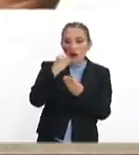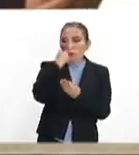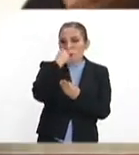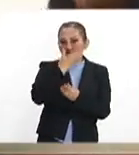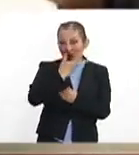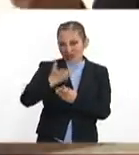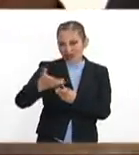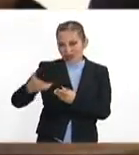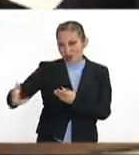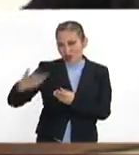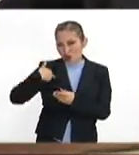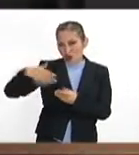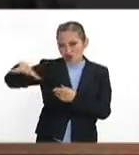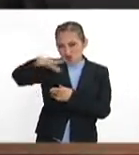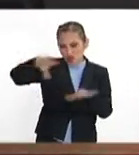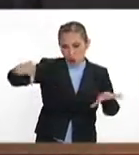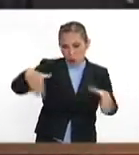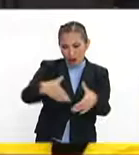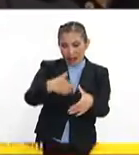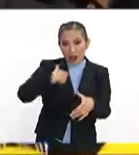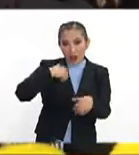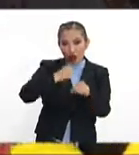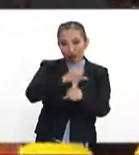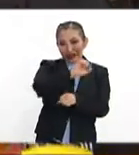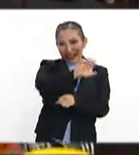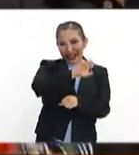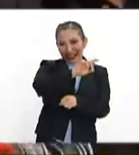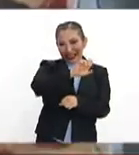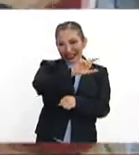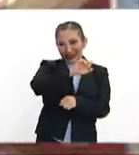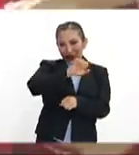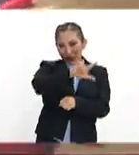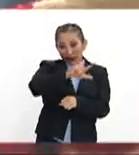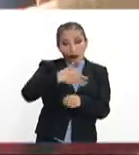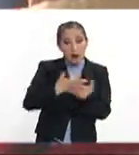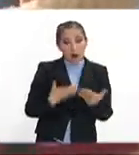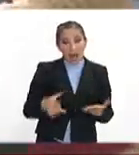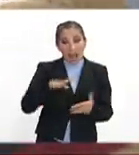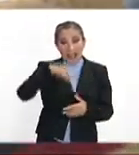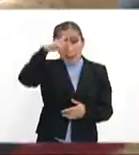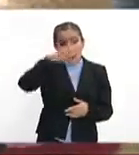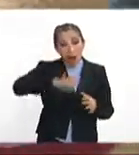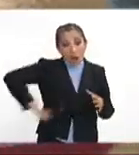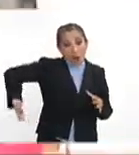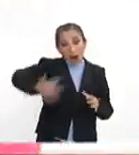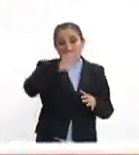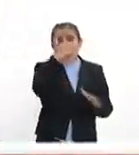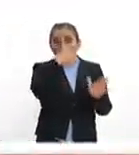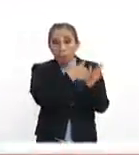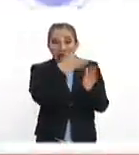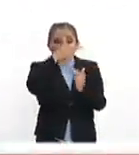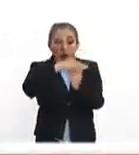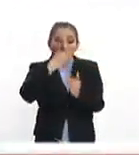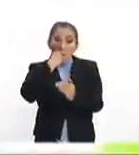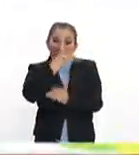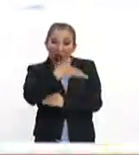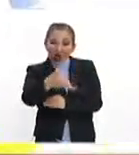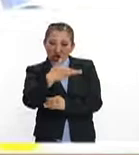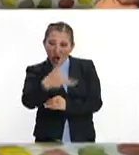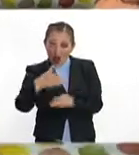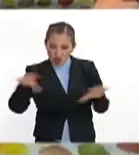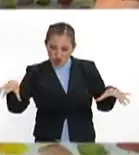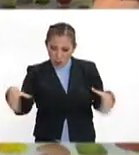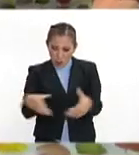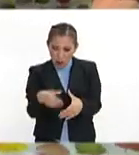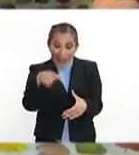que es tan importante, a partir de la Secretaría de Desarrollo Social. Y es que hoy hay en México más de 5,000 comedores comunitarios,